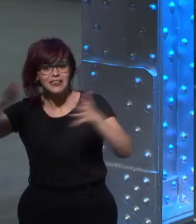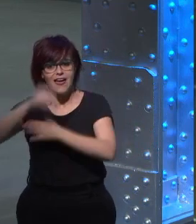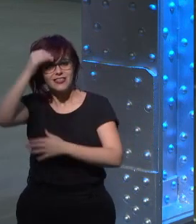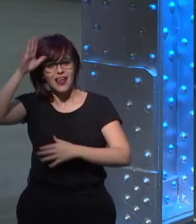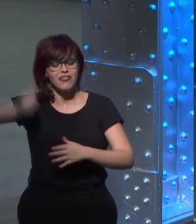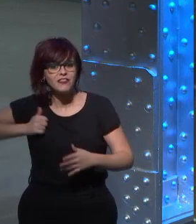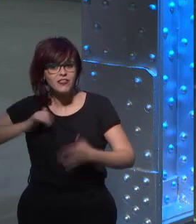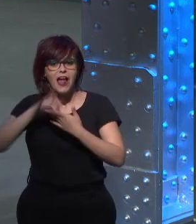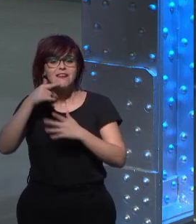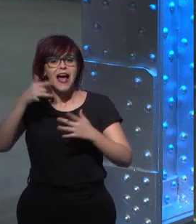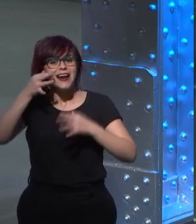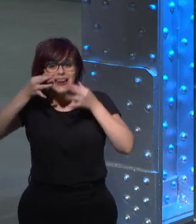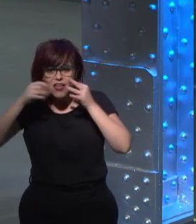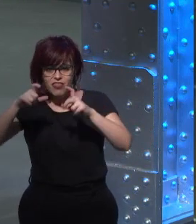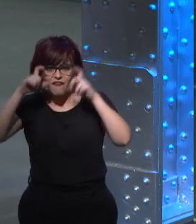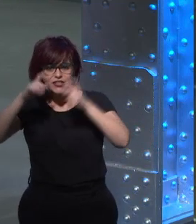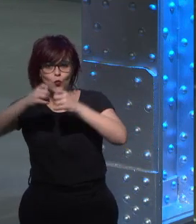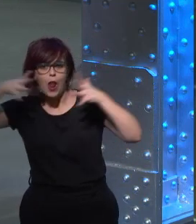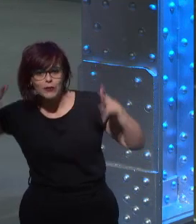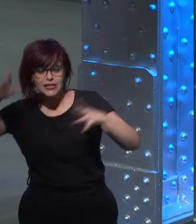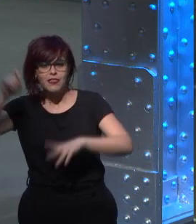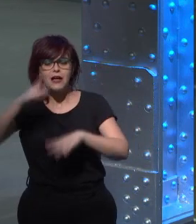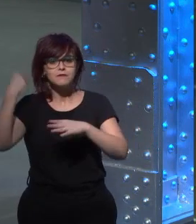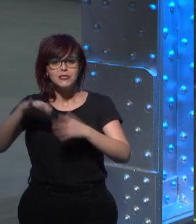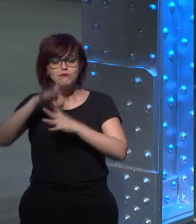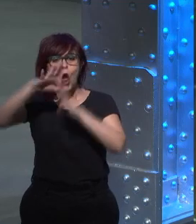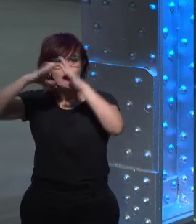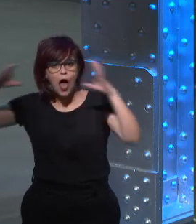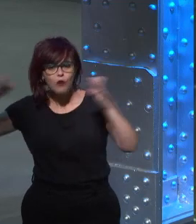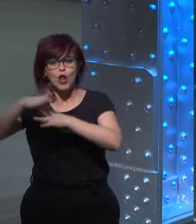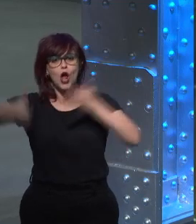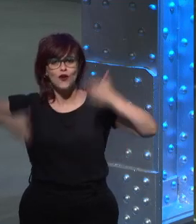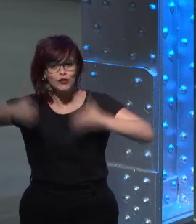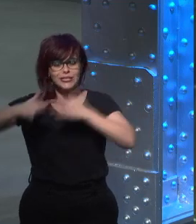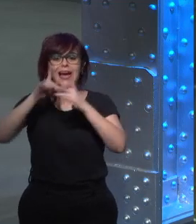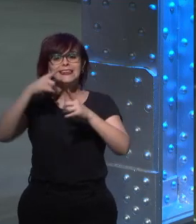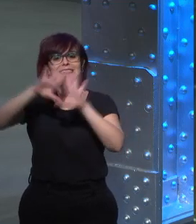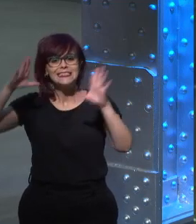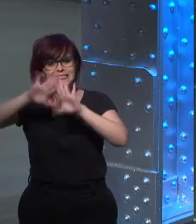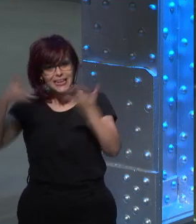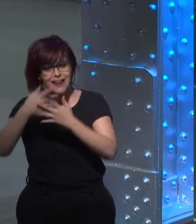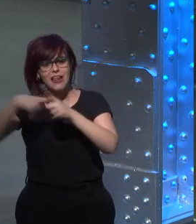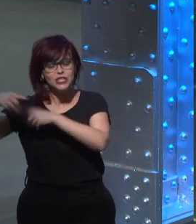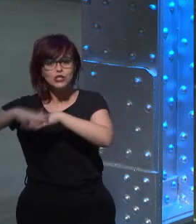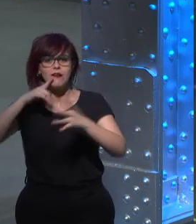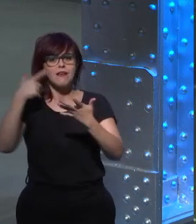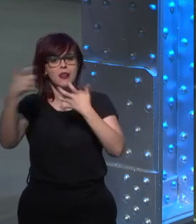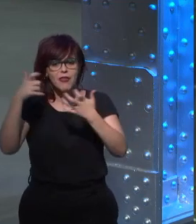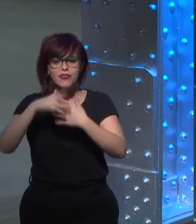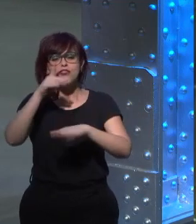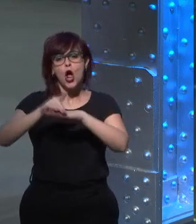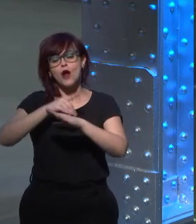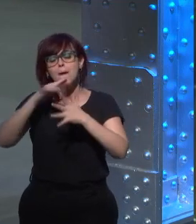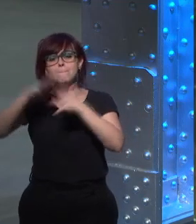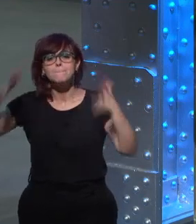inteligencia artificial, la realidad virtual o aumentada, el cloud computing, la robótica, el Internet de las cosas, la animación, deep learning,